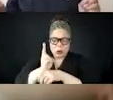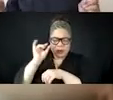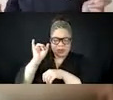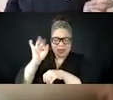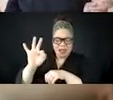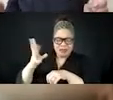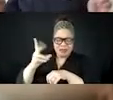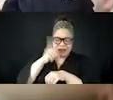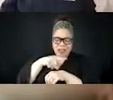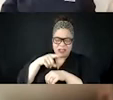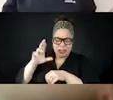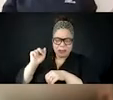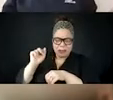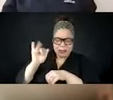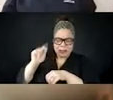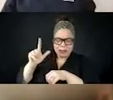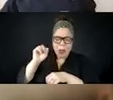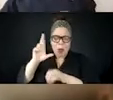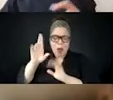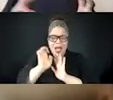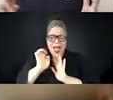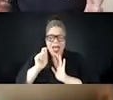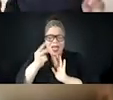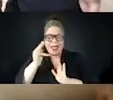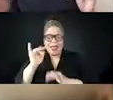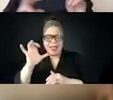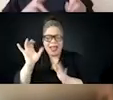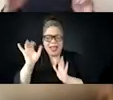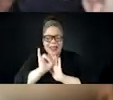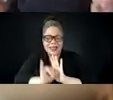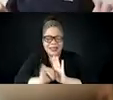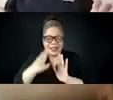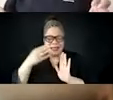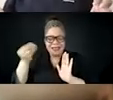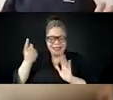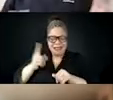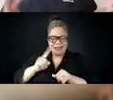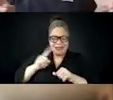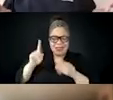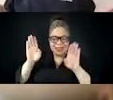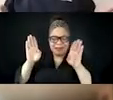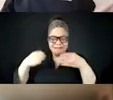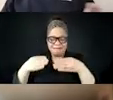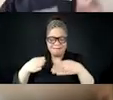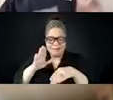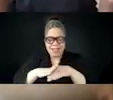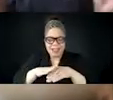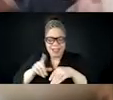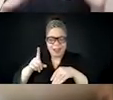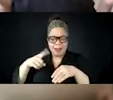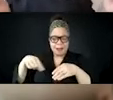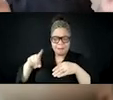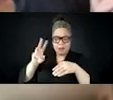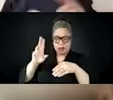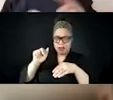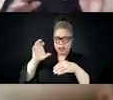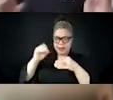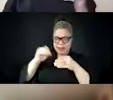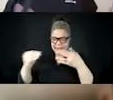y se centran en la raza como una cuestión divisiva algunos de ustedes como